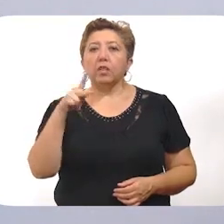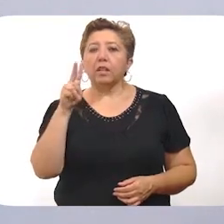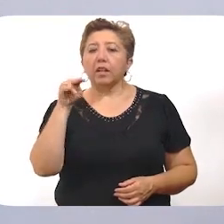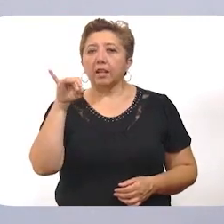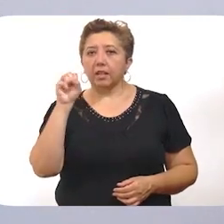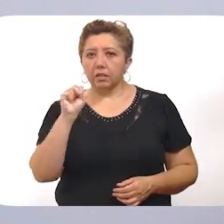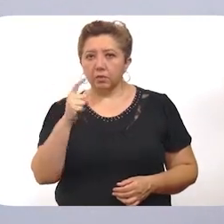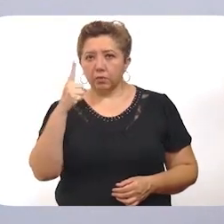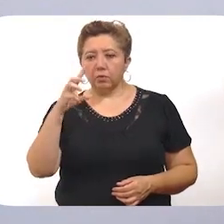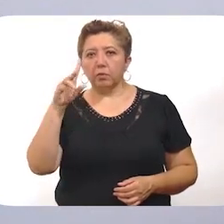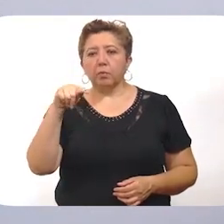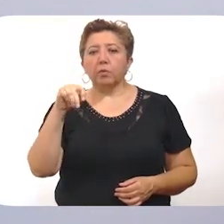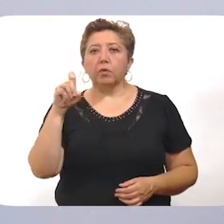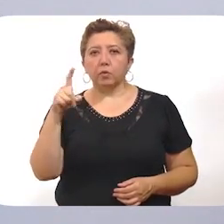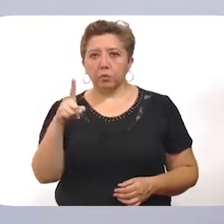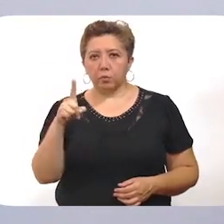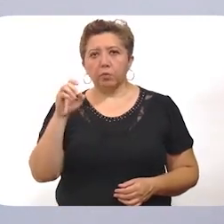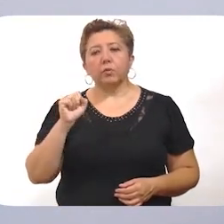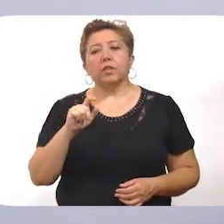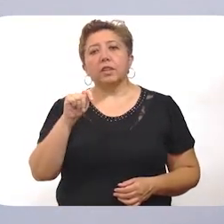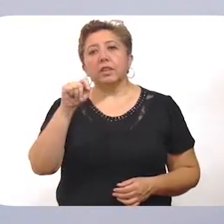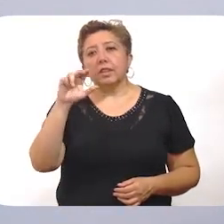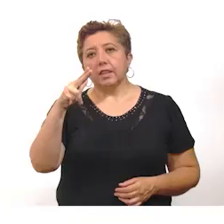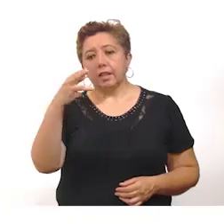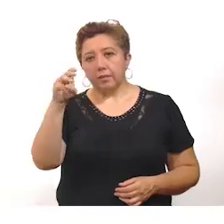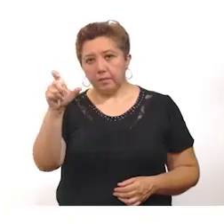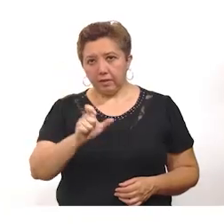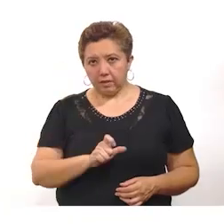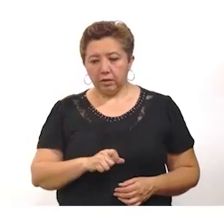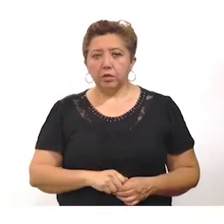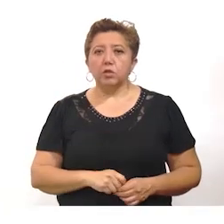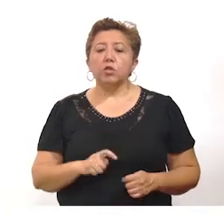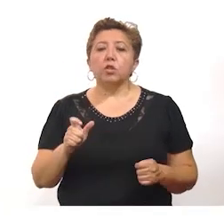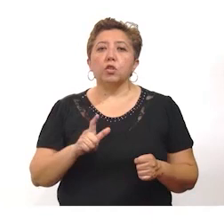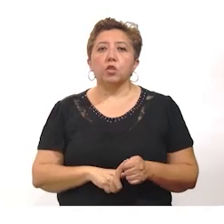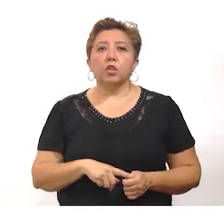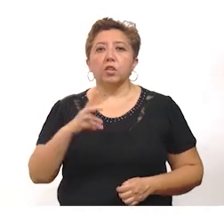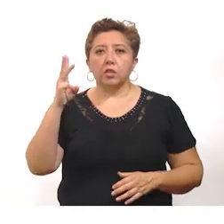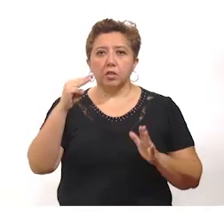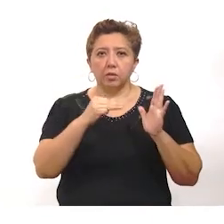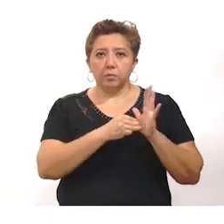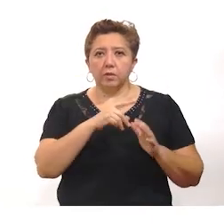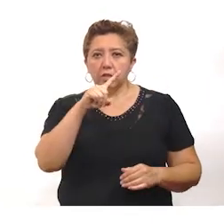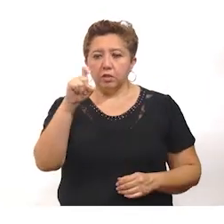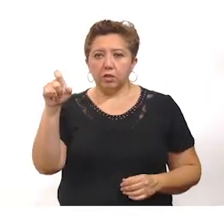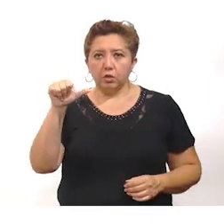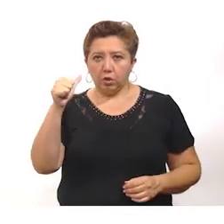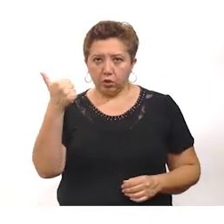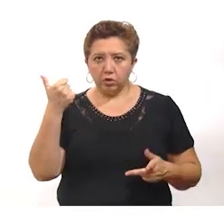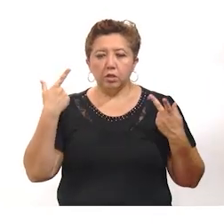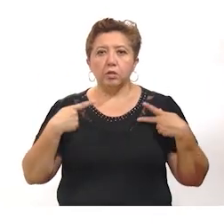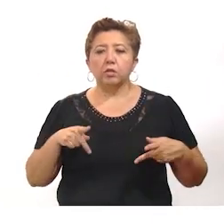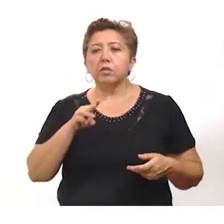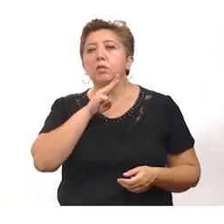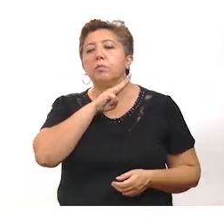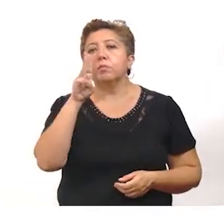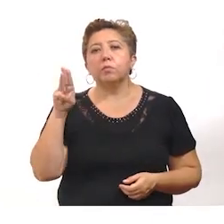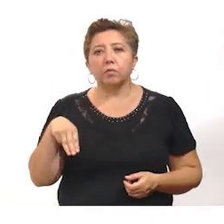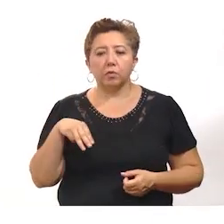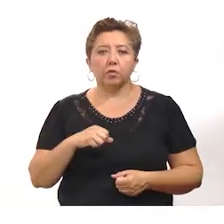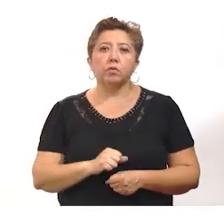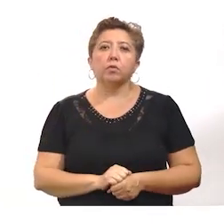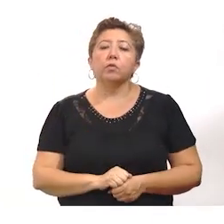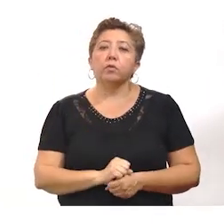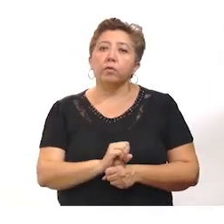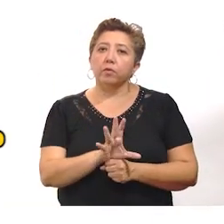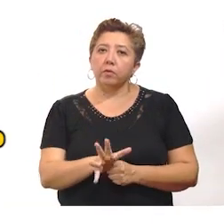Canacín, 1 en Motul y 1 en Tameca. En total son 3.111 las personas fallecidas a causa